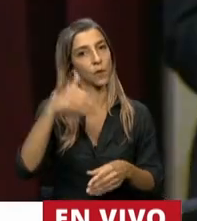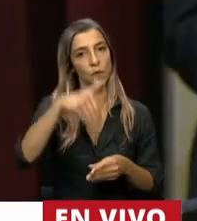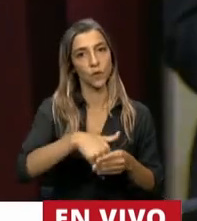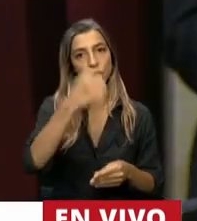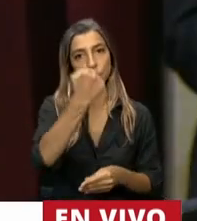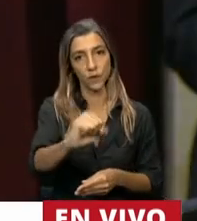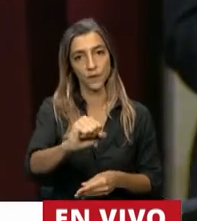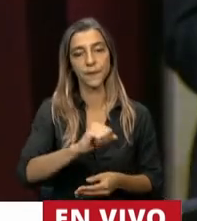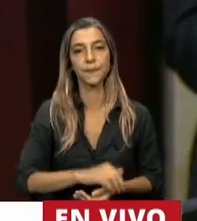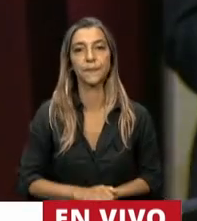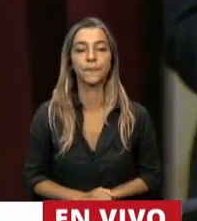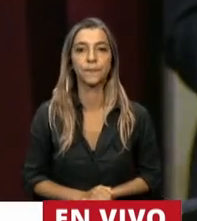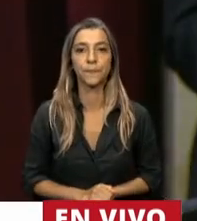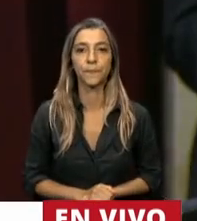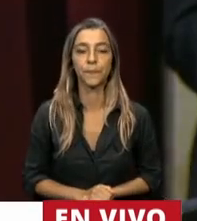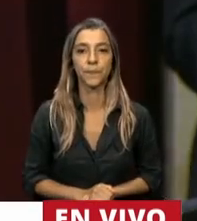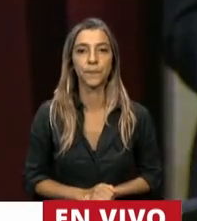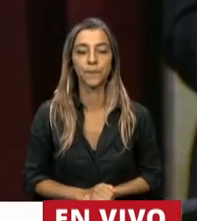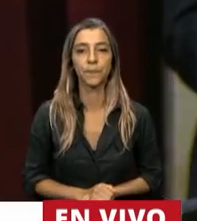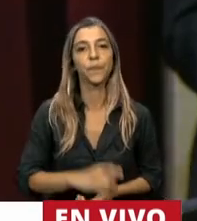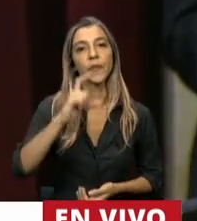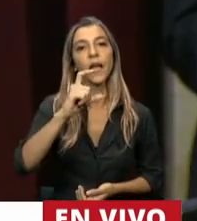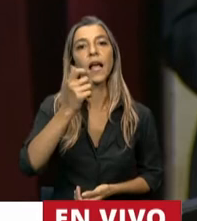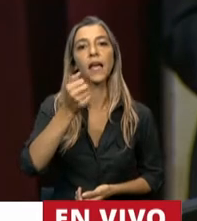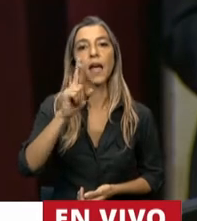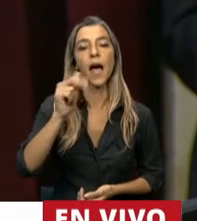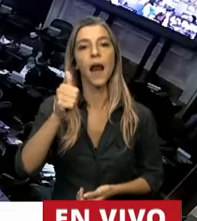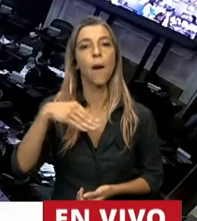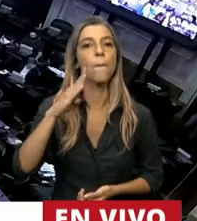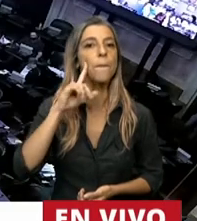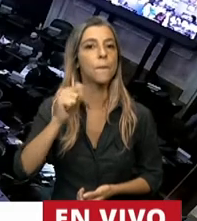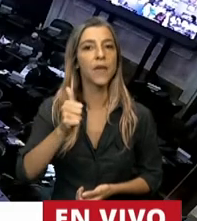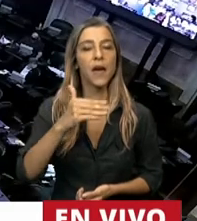Ausente a la hora de votar. Carambia Antonio José.